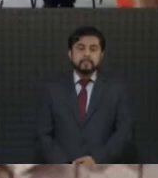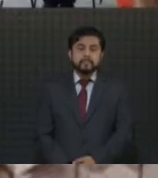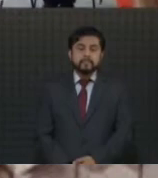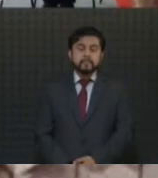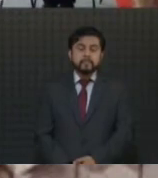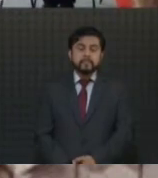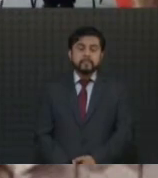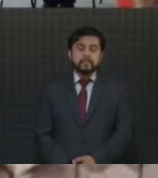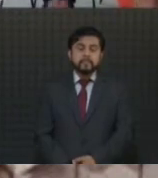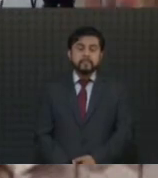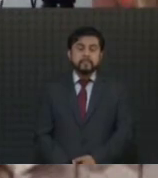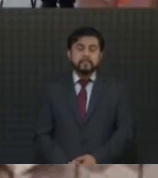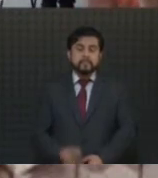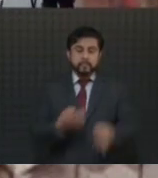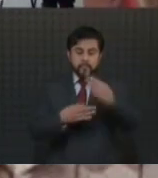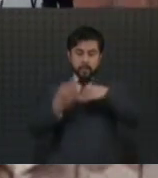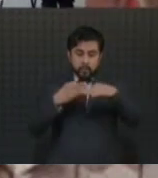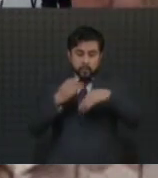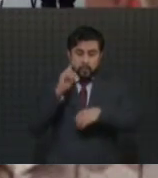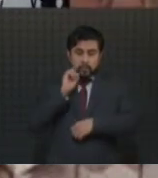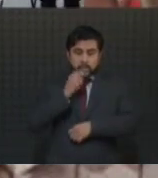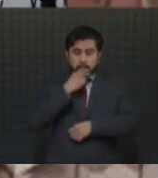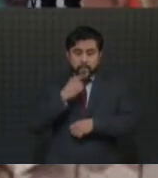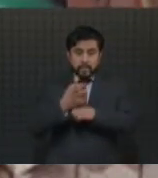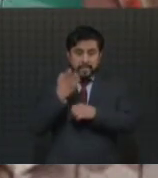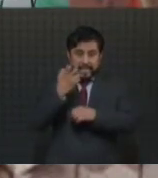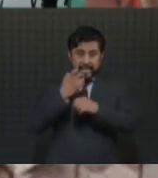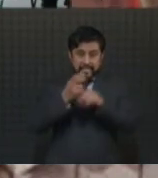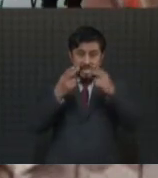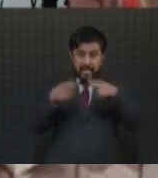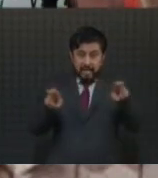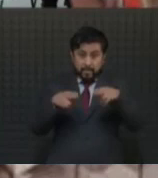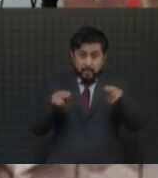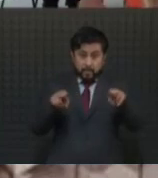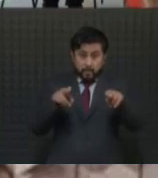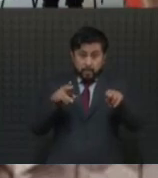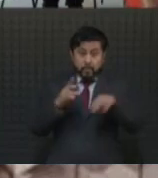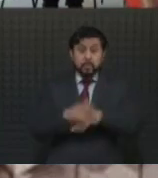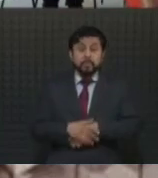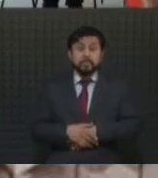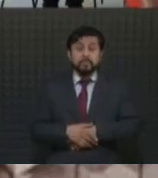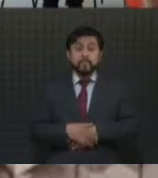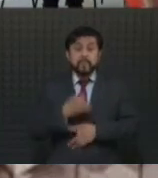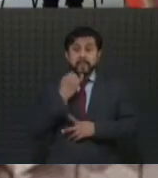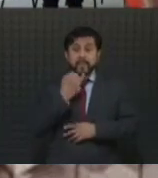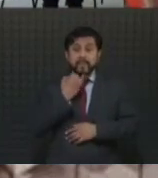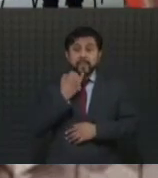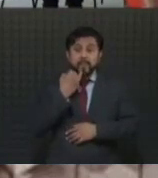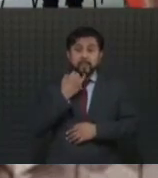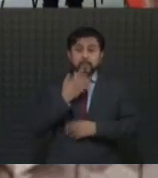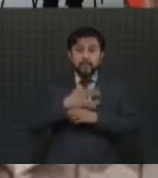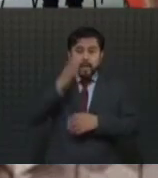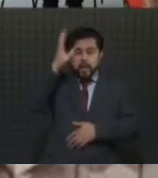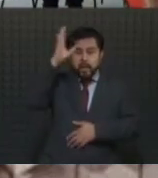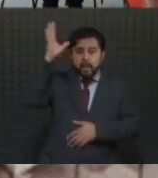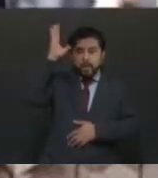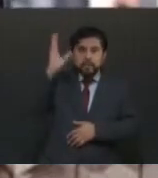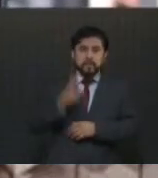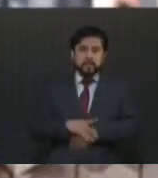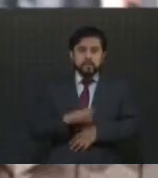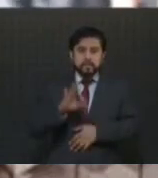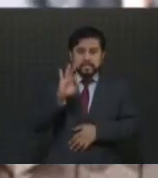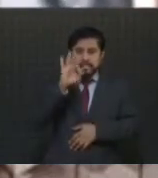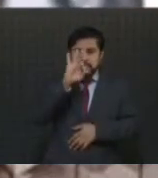señores míos, ellos y ellas, este himno nacional en el idioma azteca,